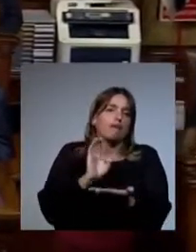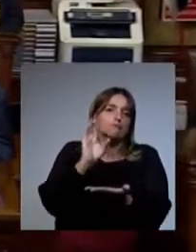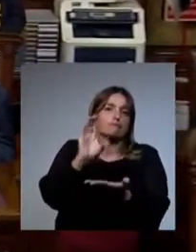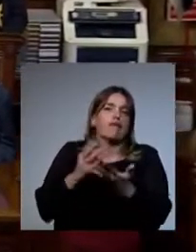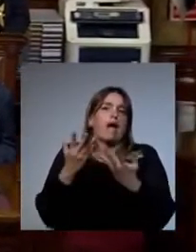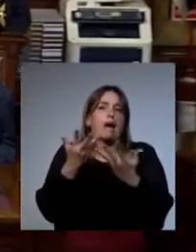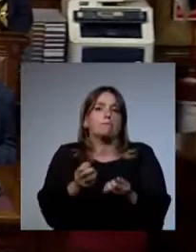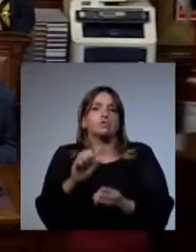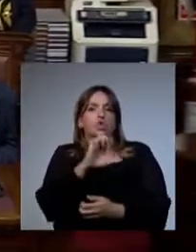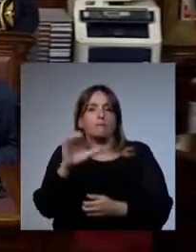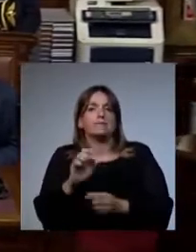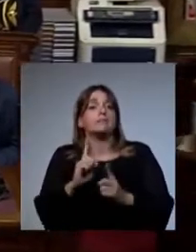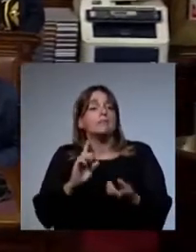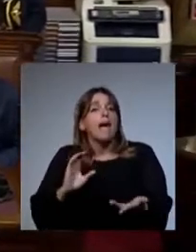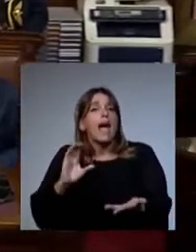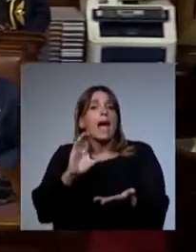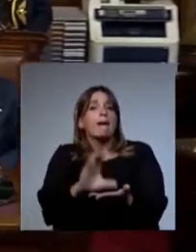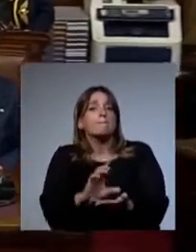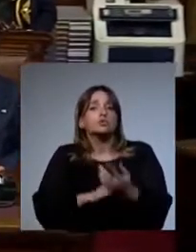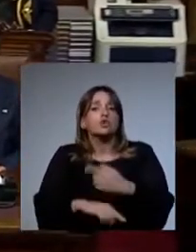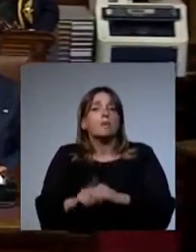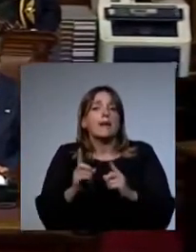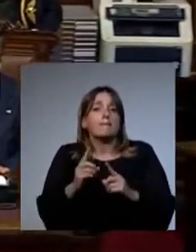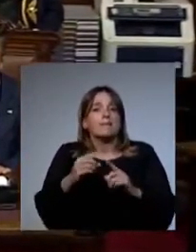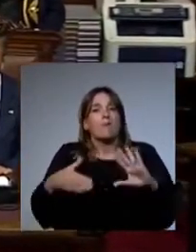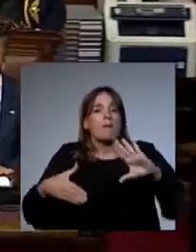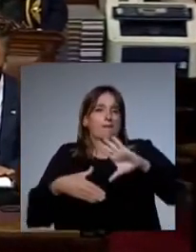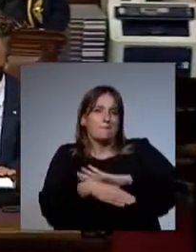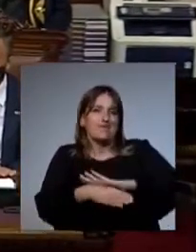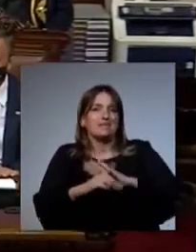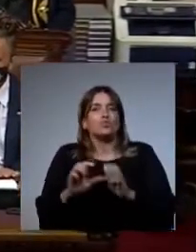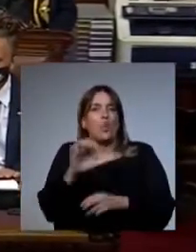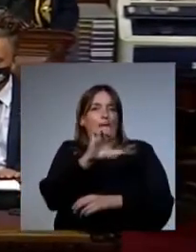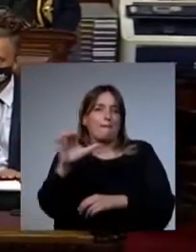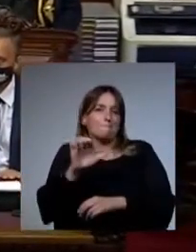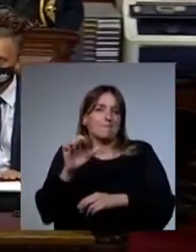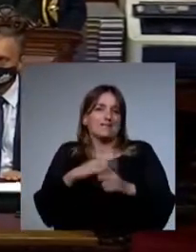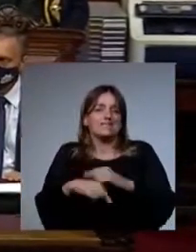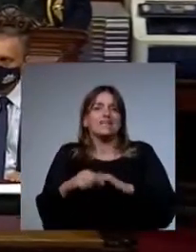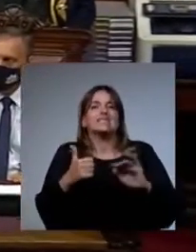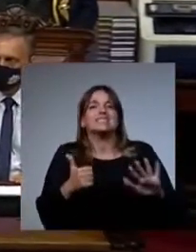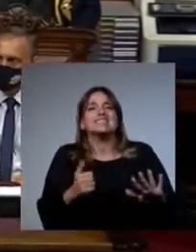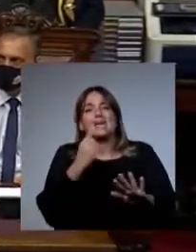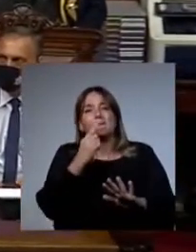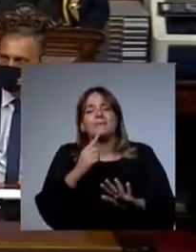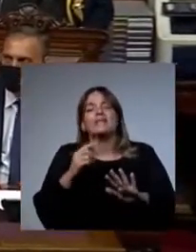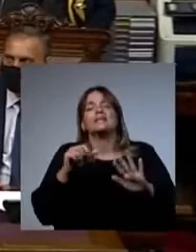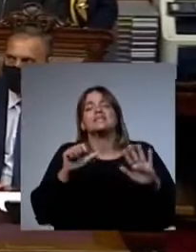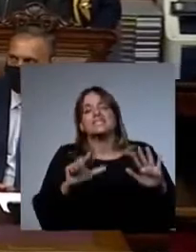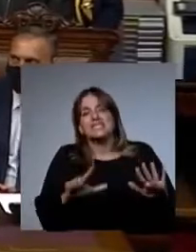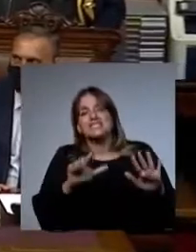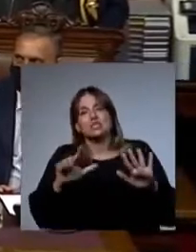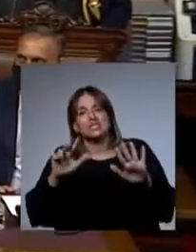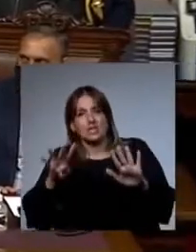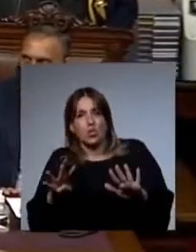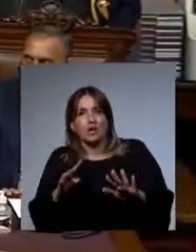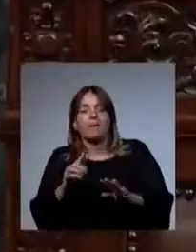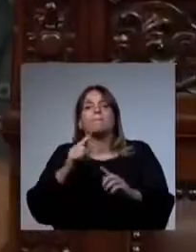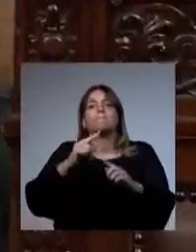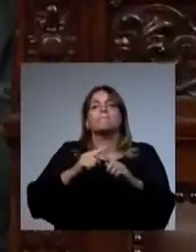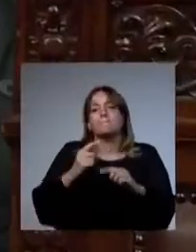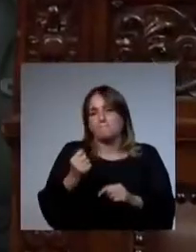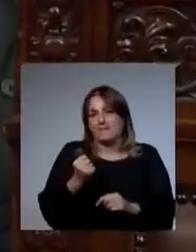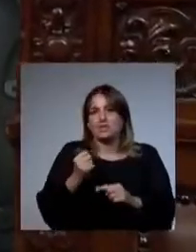Se dio un subsidio para las empresas monotributistas MIDES de 6.779 pesos mensuales por 4 meses.